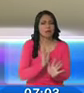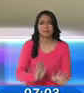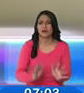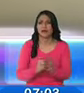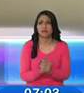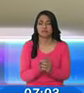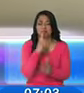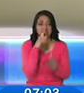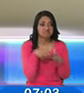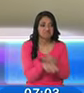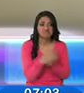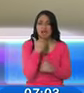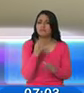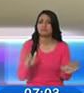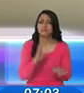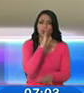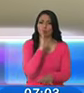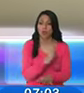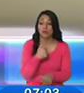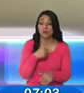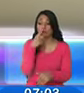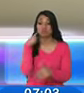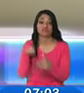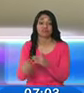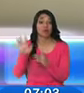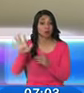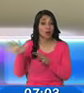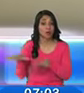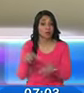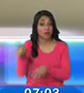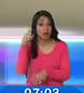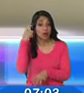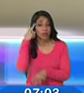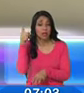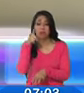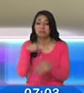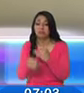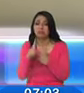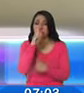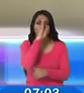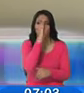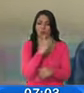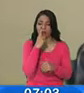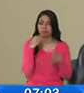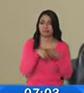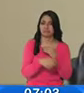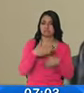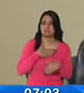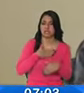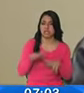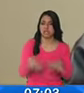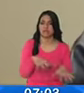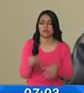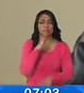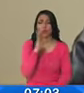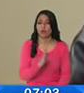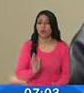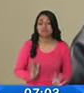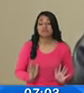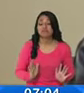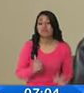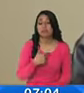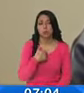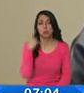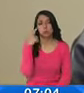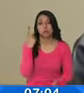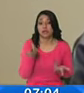no interferir. Yo no interfiero en las labores del Ejecutivo, como él tampoco ha interferido en las labores de la Fiscalía. Y eso me parece que